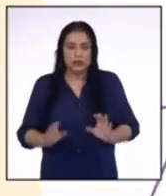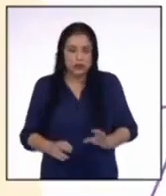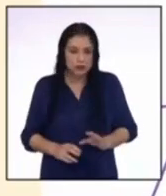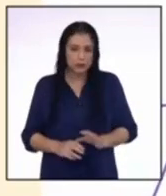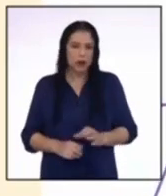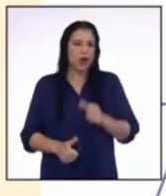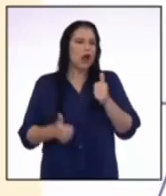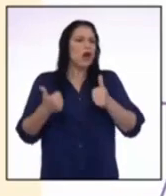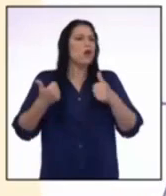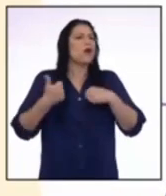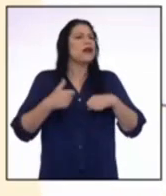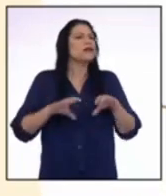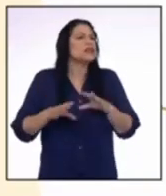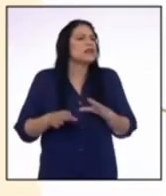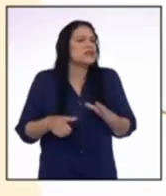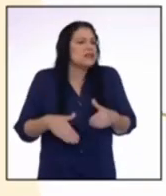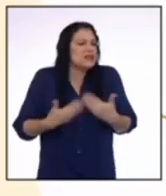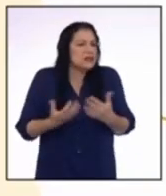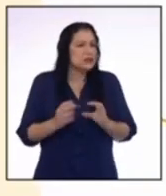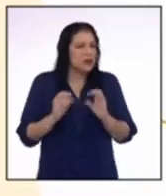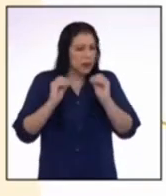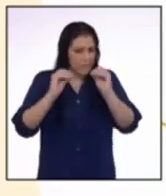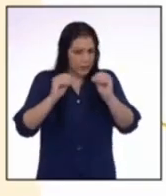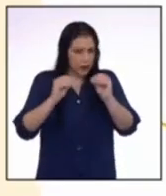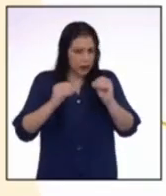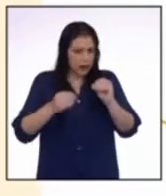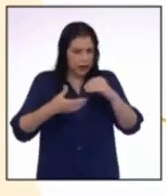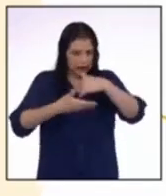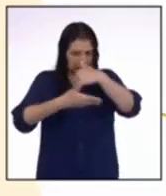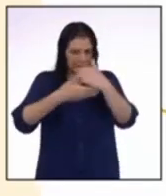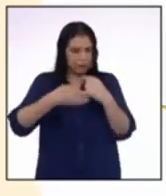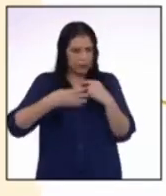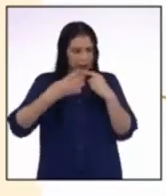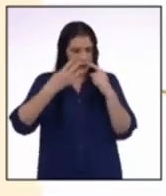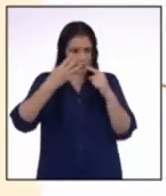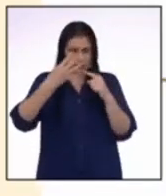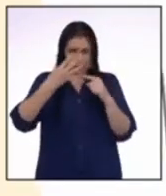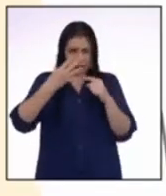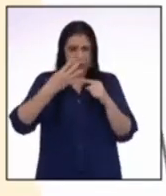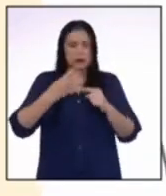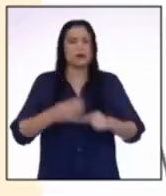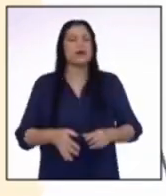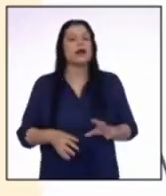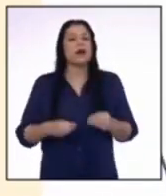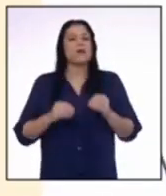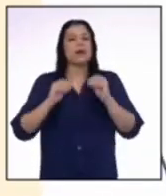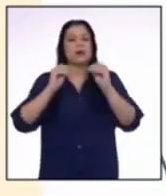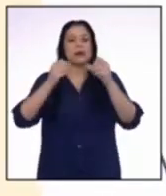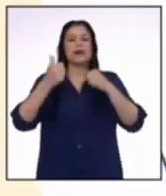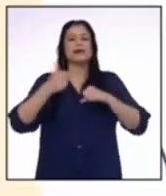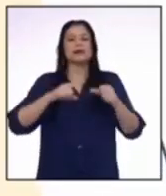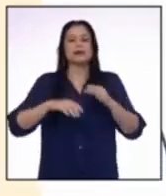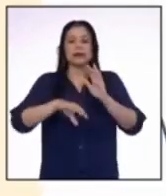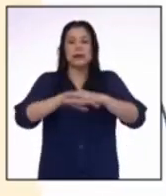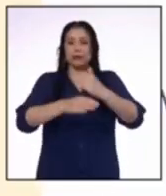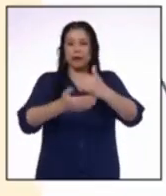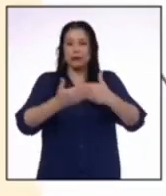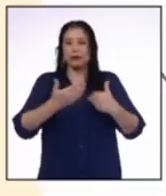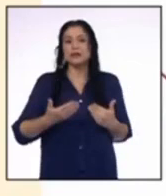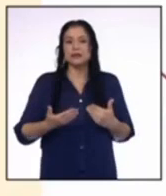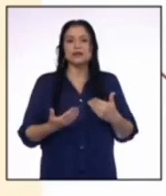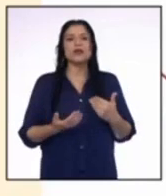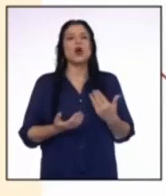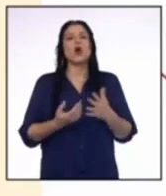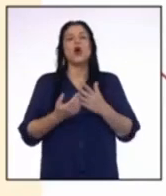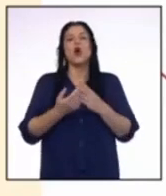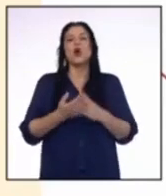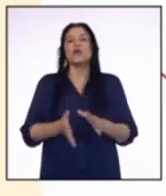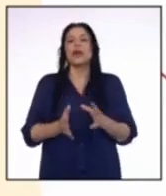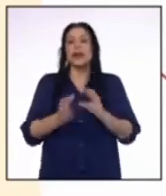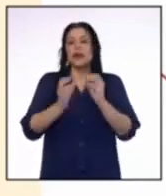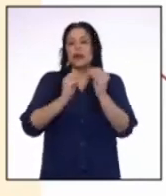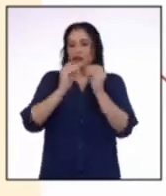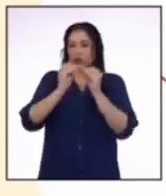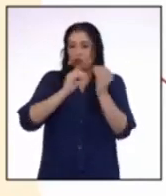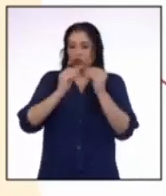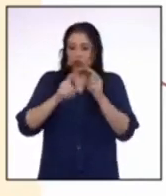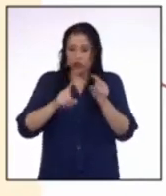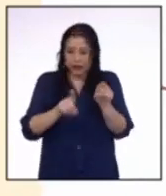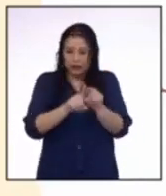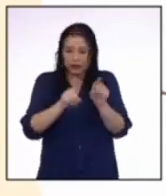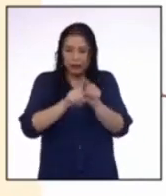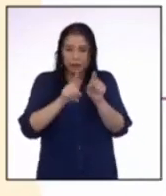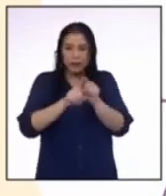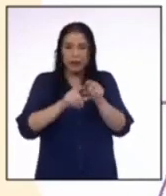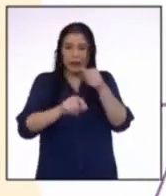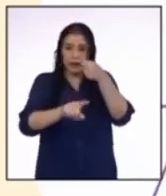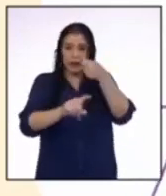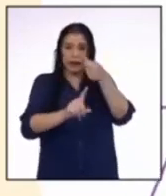¿Qué acciones pueden ir en esta parte? Podemos colocar las acciones de prevención, de mitigación, así como acciones durante y